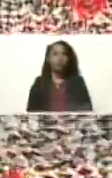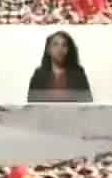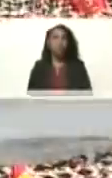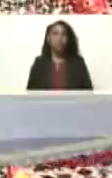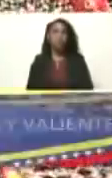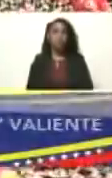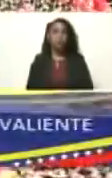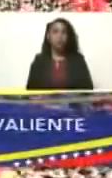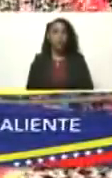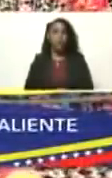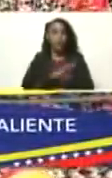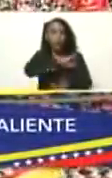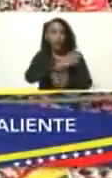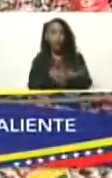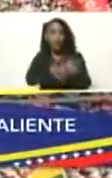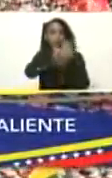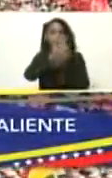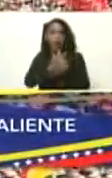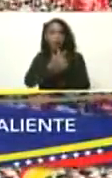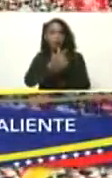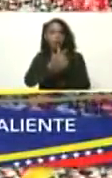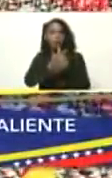La Fuerza Armada